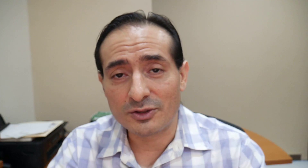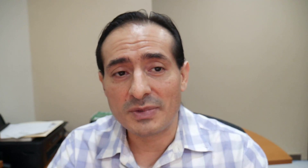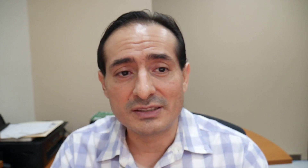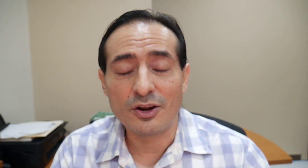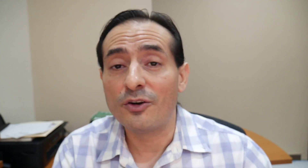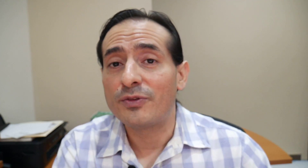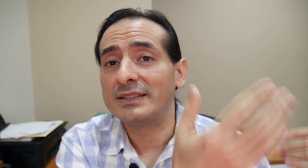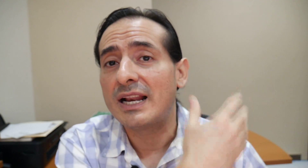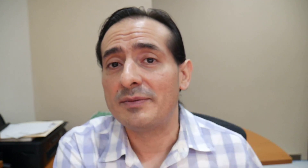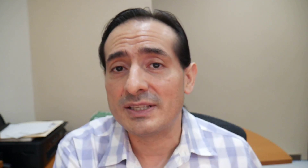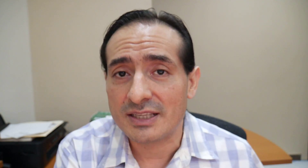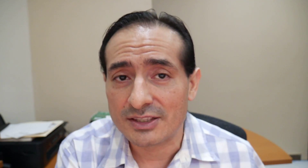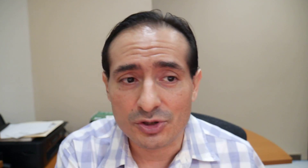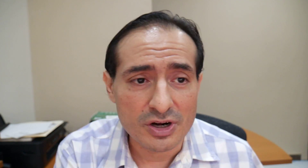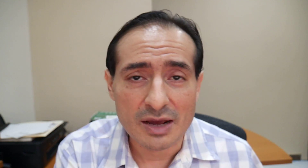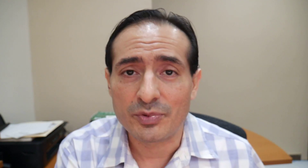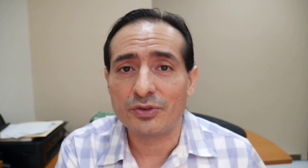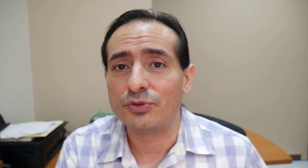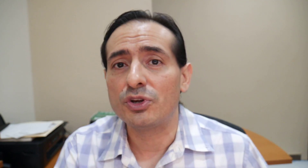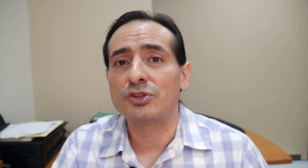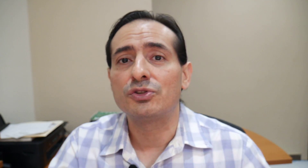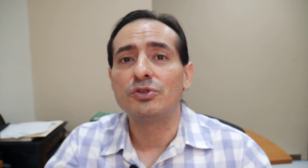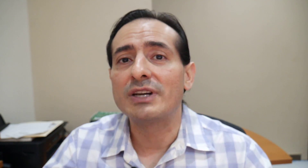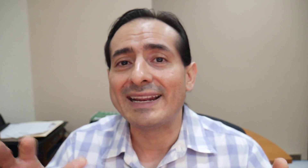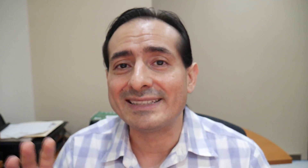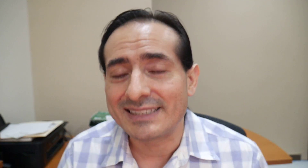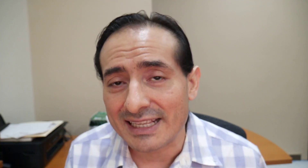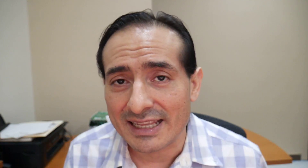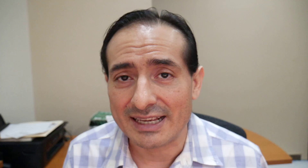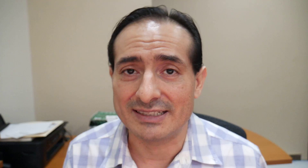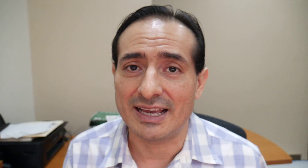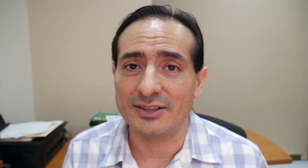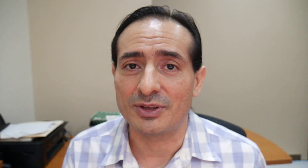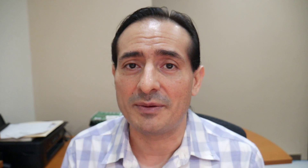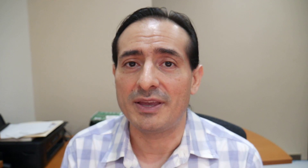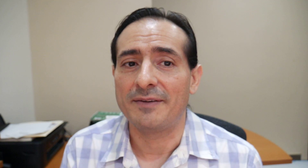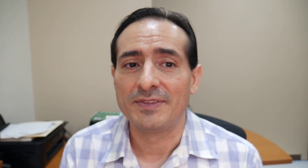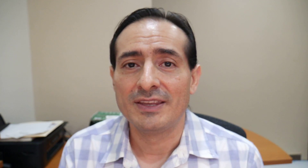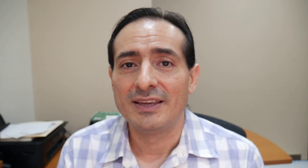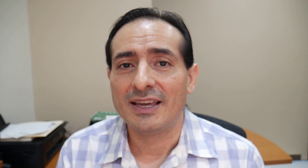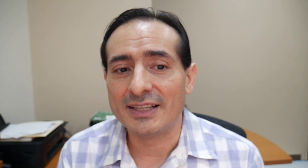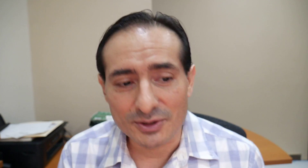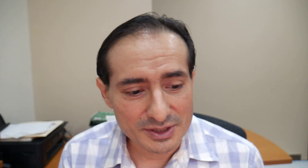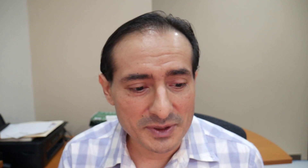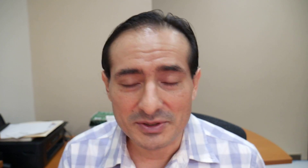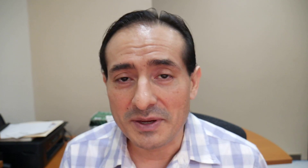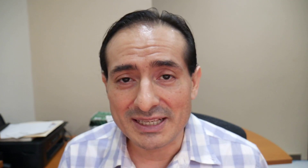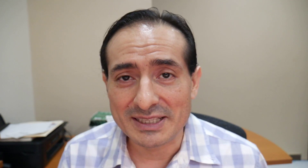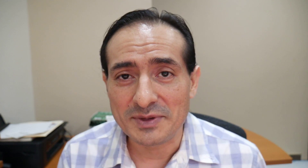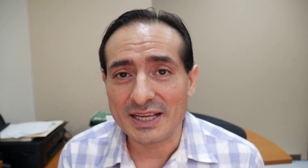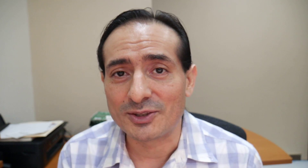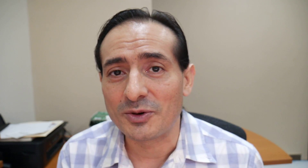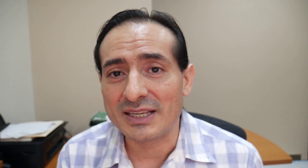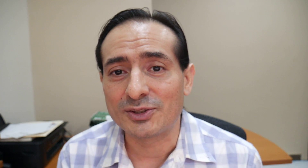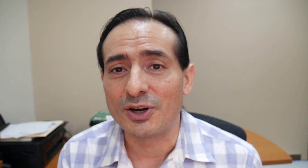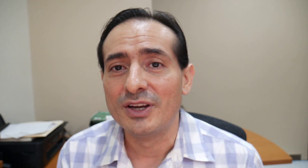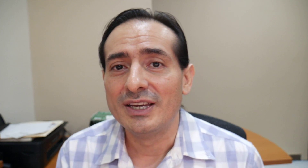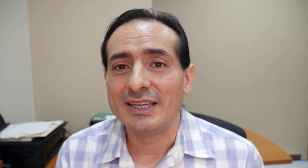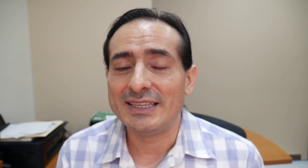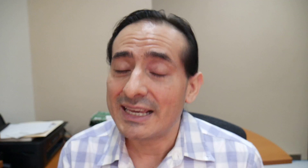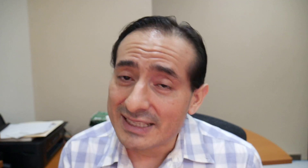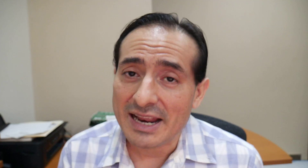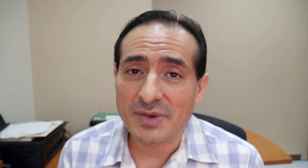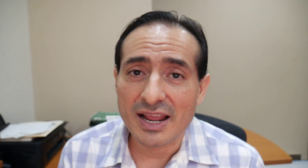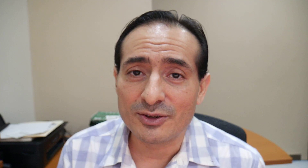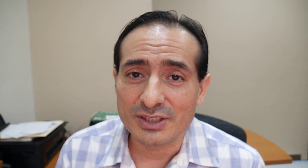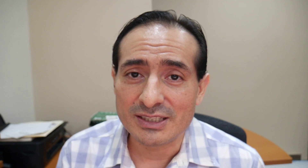falta Tomás Cerón, falta la investigación Rápido y Furioso y un gran etcétera que está ahí todavía. Entonces vamos a ver qué termina todo eso